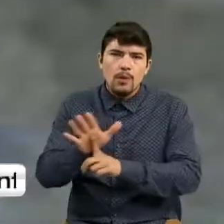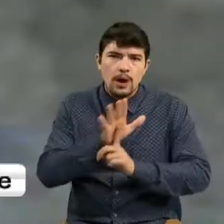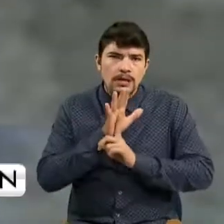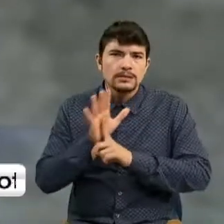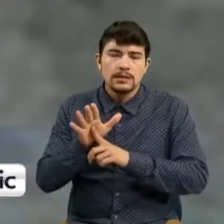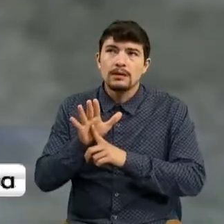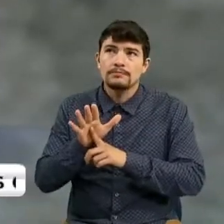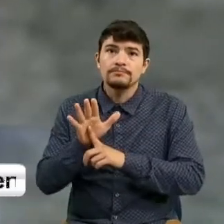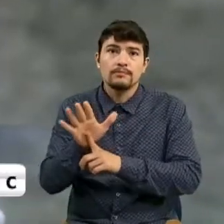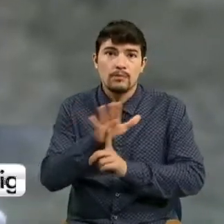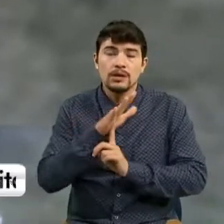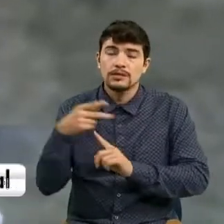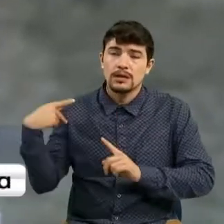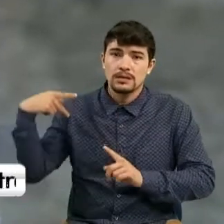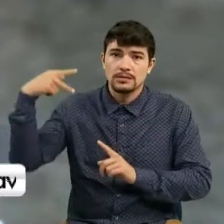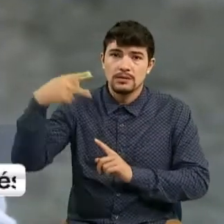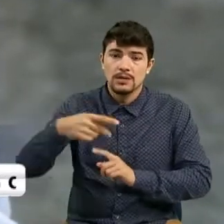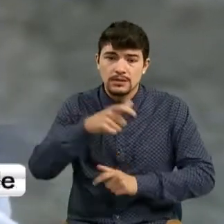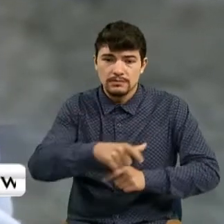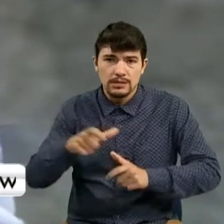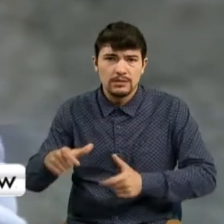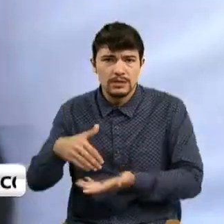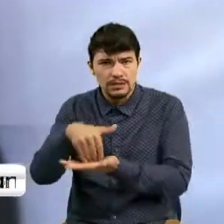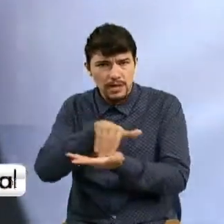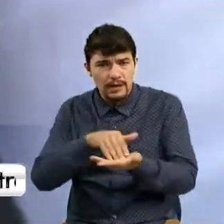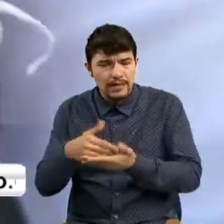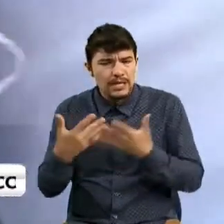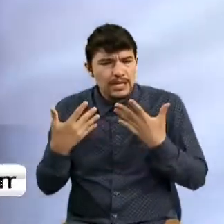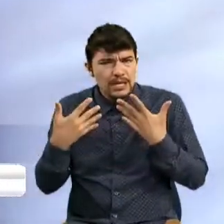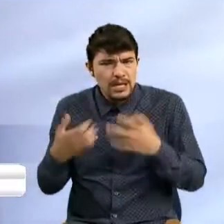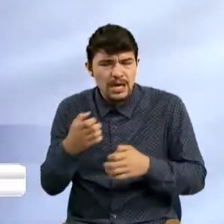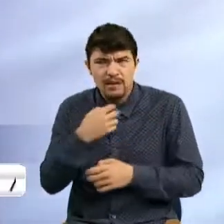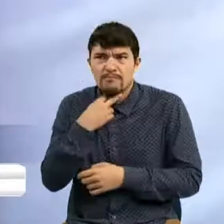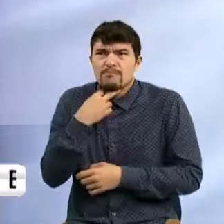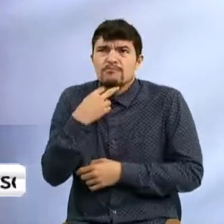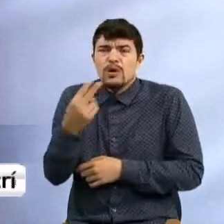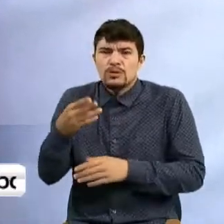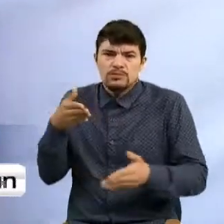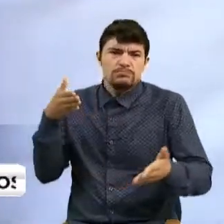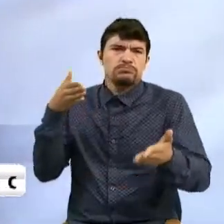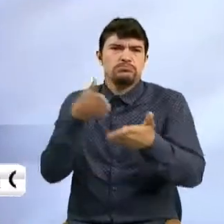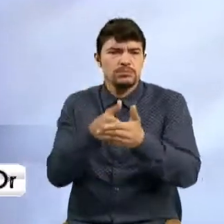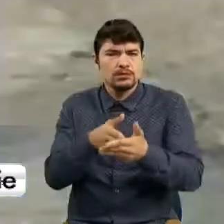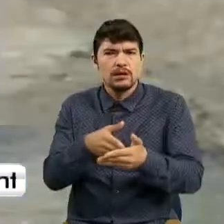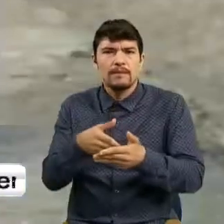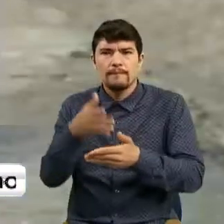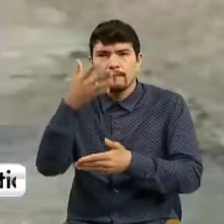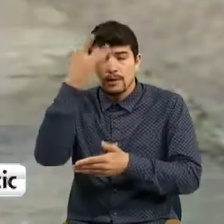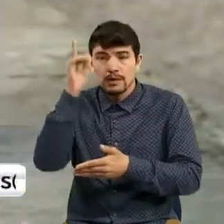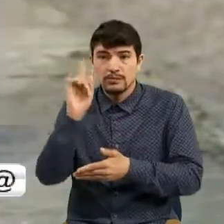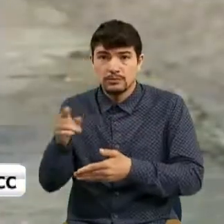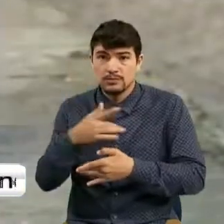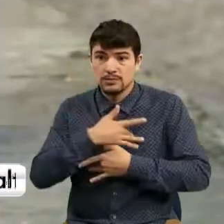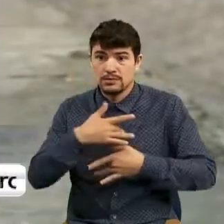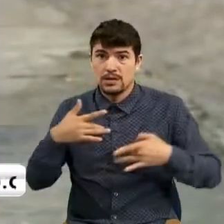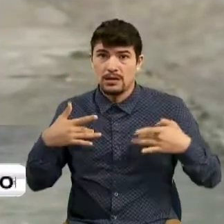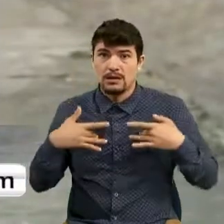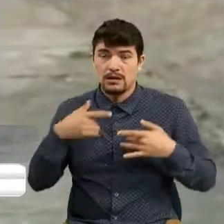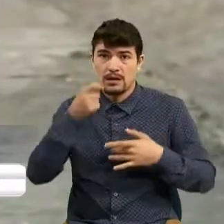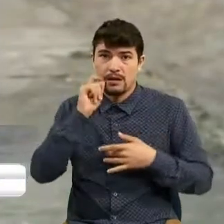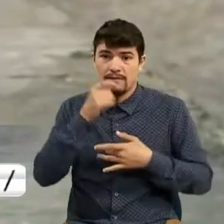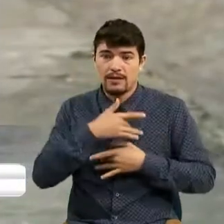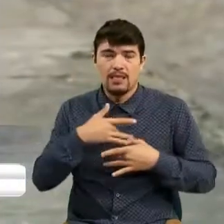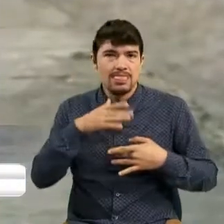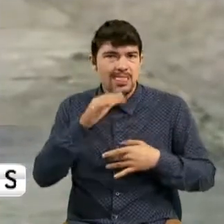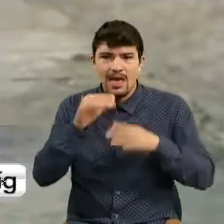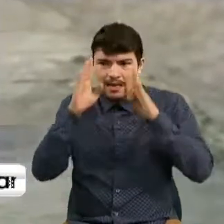que quieren levantar una voz de protesta a un sistema que parece no escuchar sin lugar a dudas es una